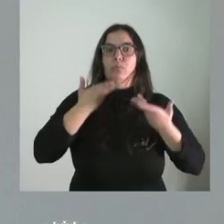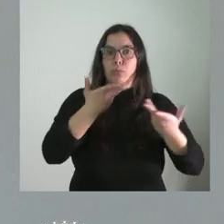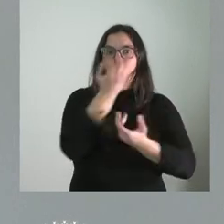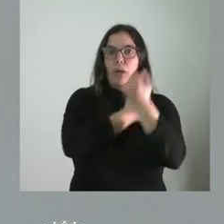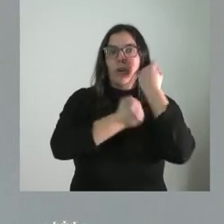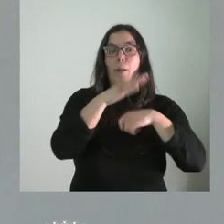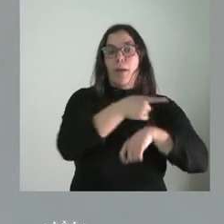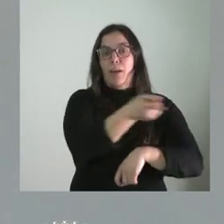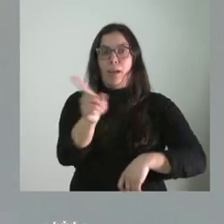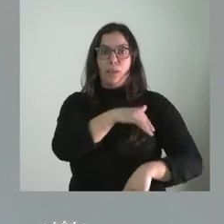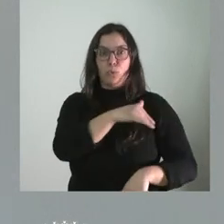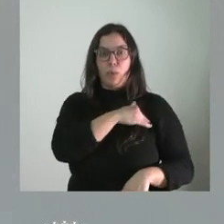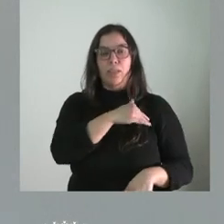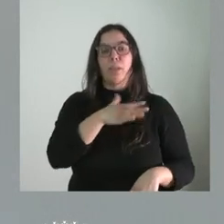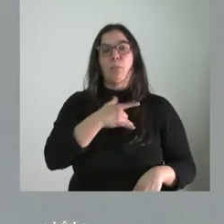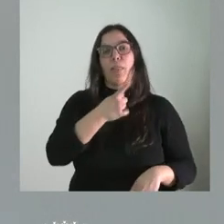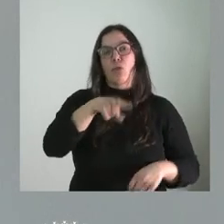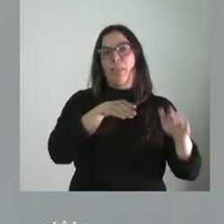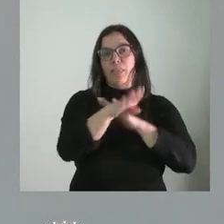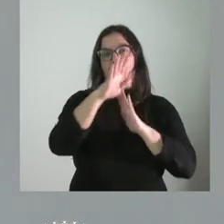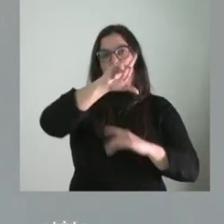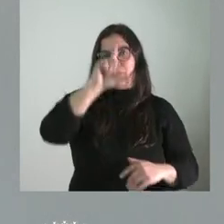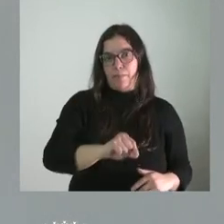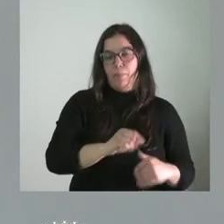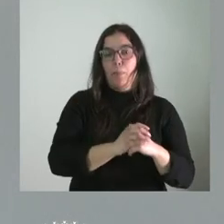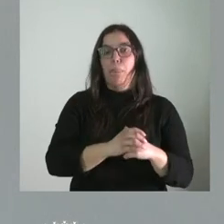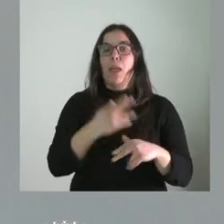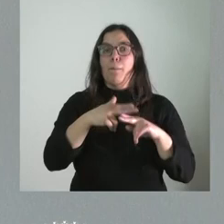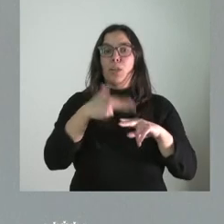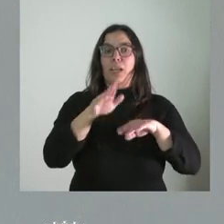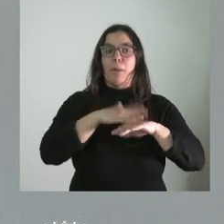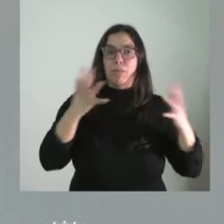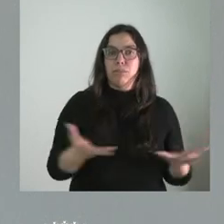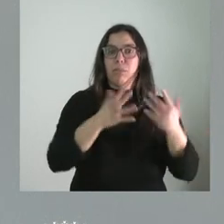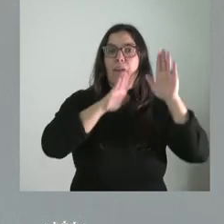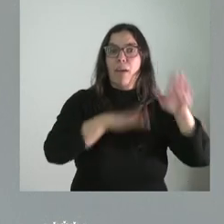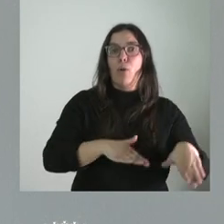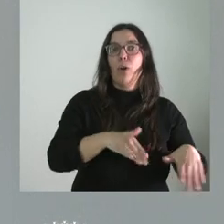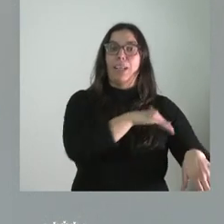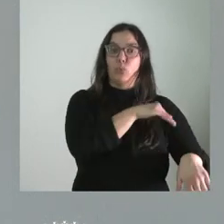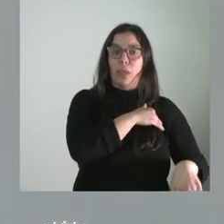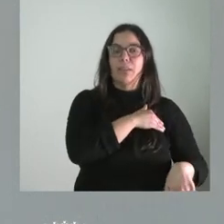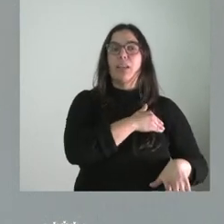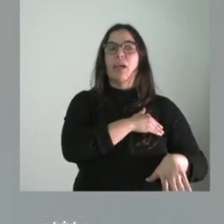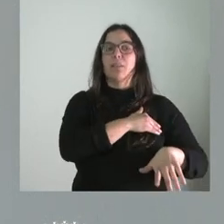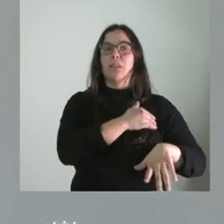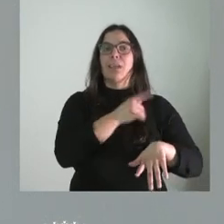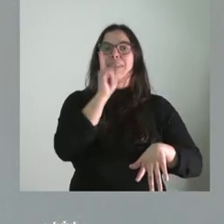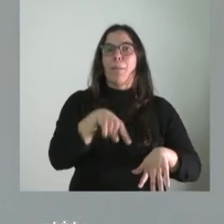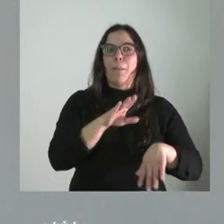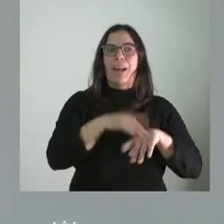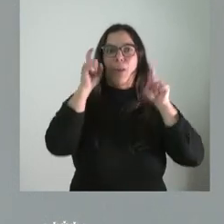pues tengan este menor coste de acceso es una política también no solamente en favor de los estudiantes y de la educación en igualdad